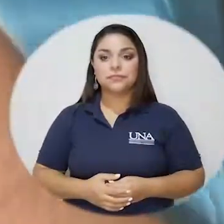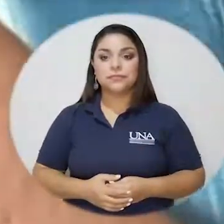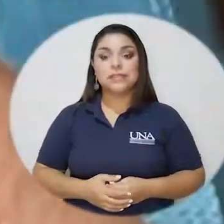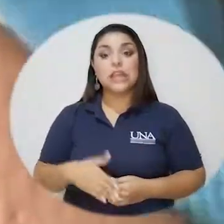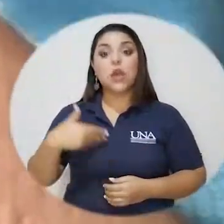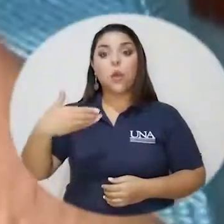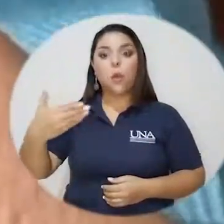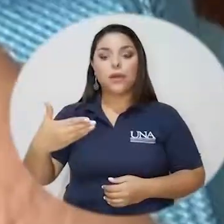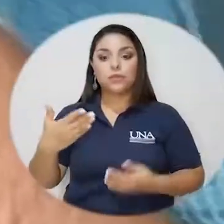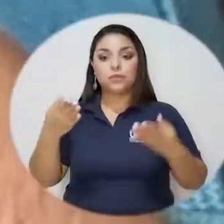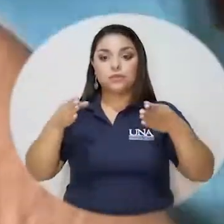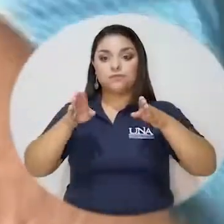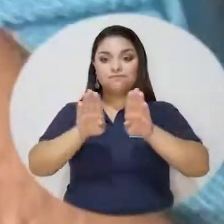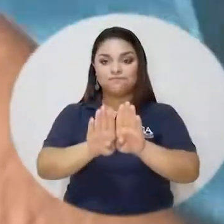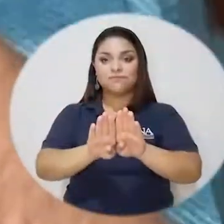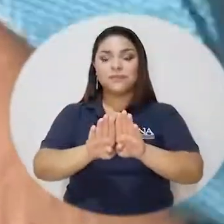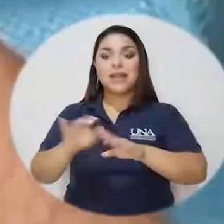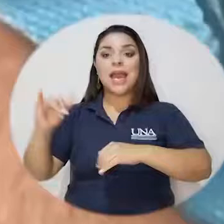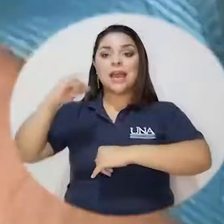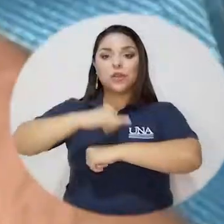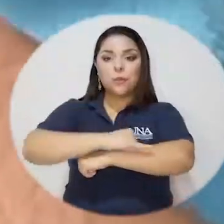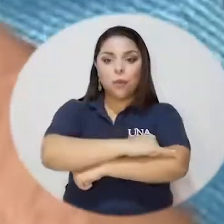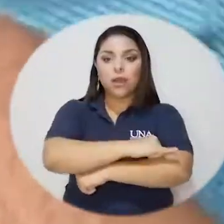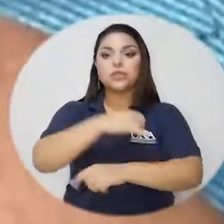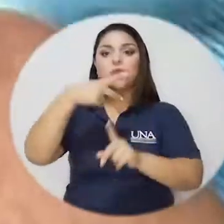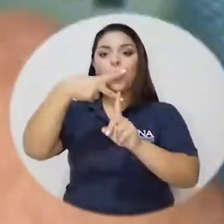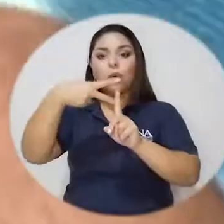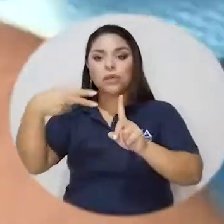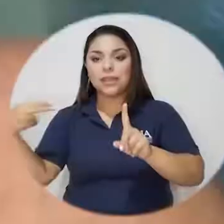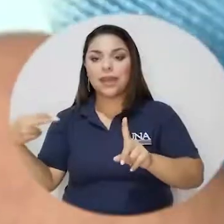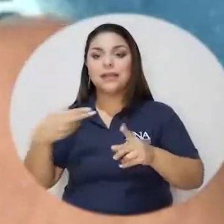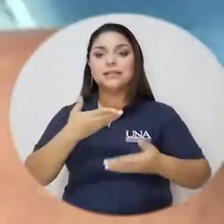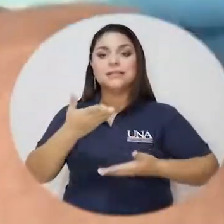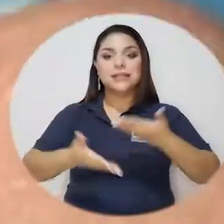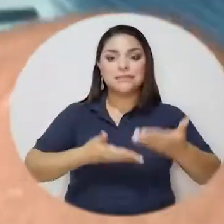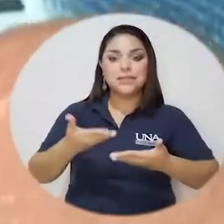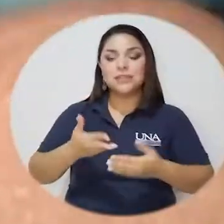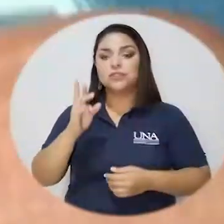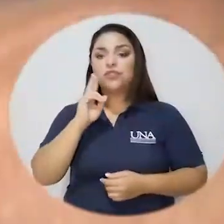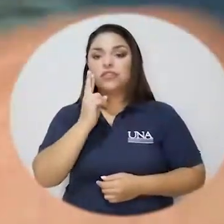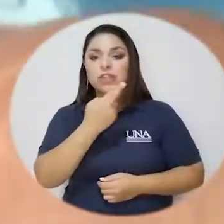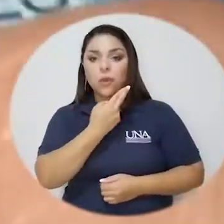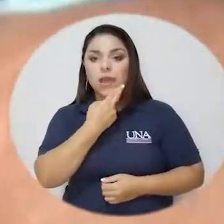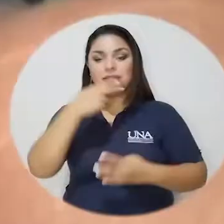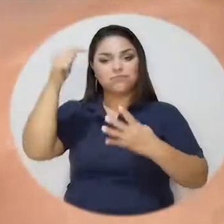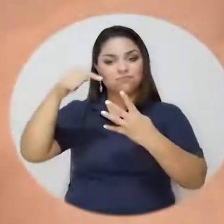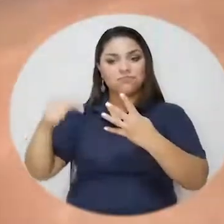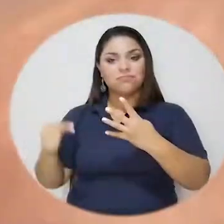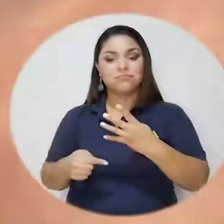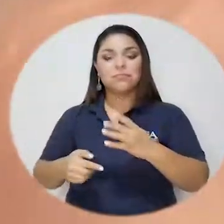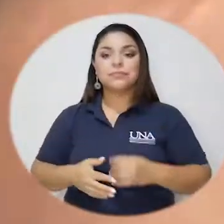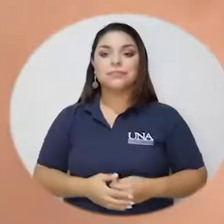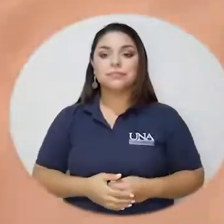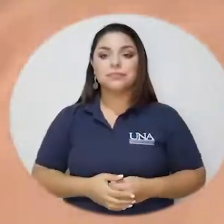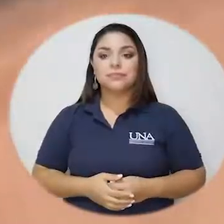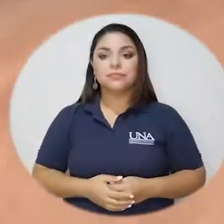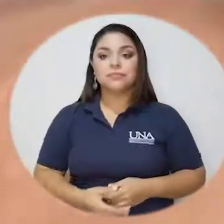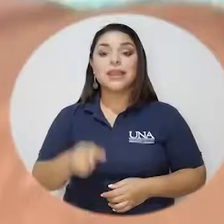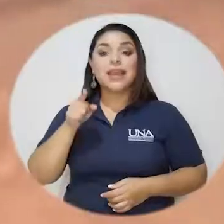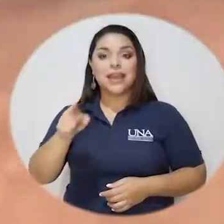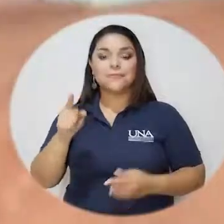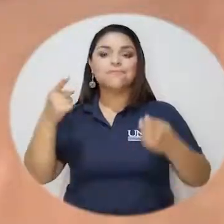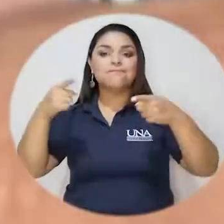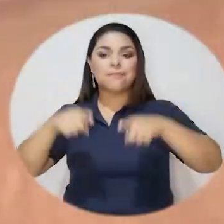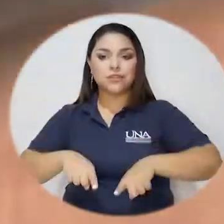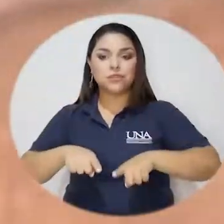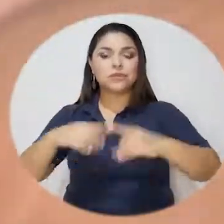y al tener que cerrarse, digamos, aeropuertos, hoteles, servicios, restaurantes, etcétera, se llegó